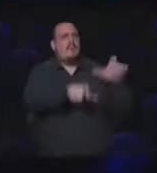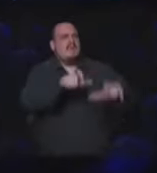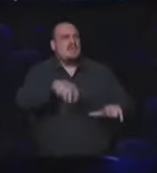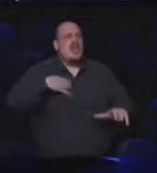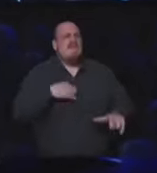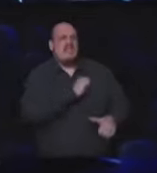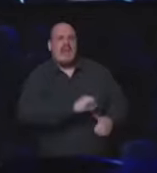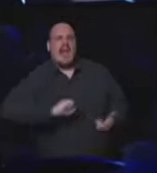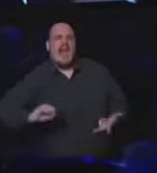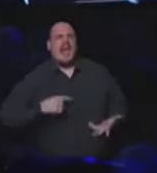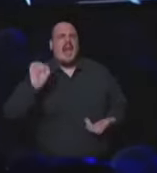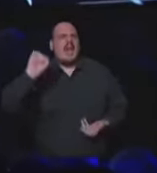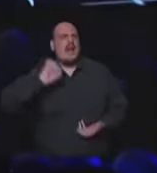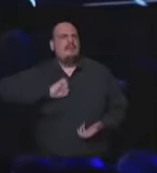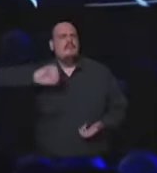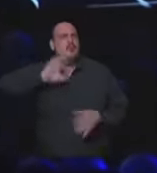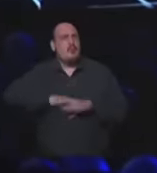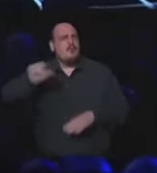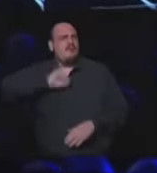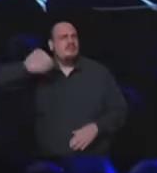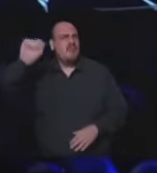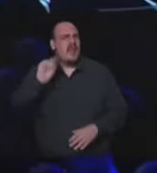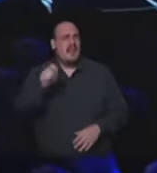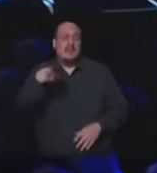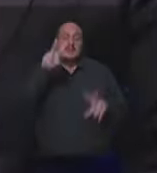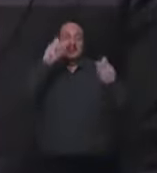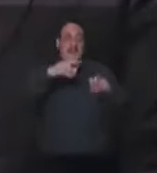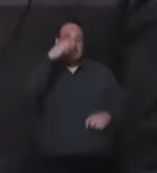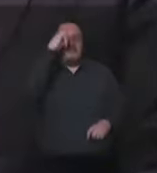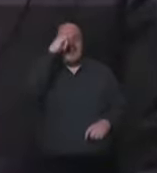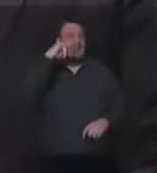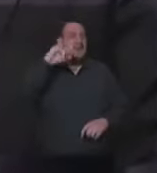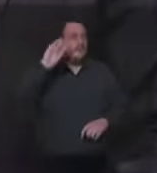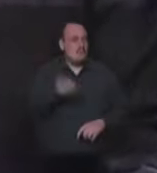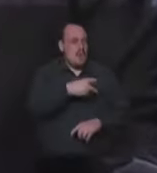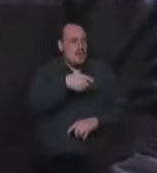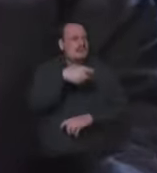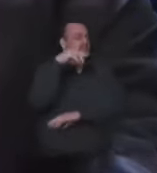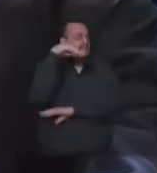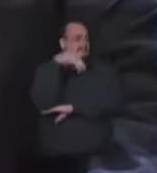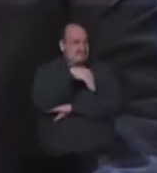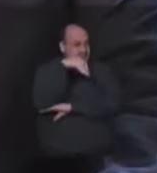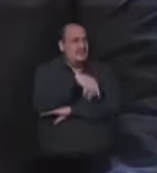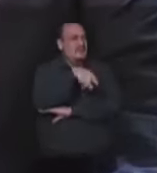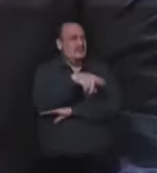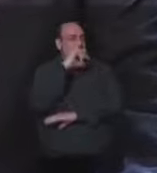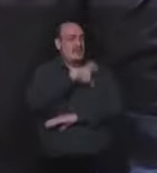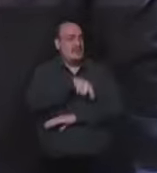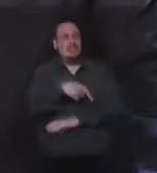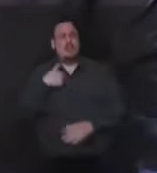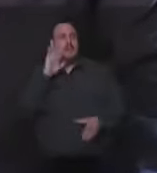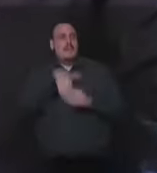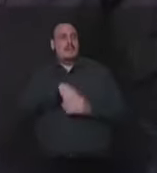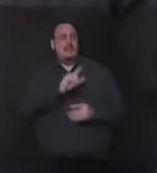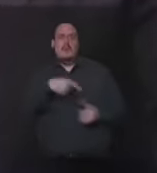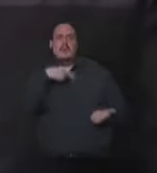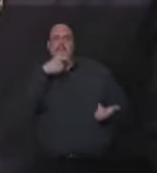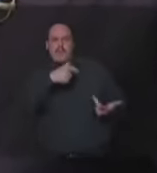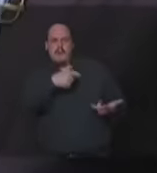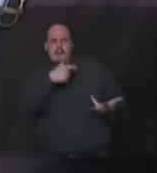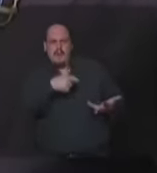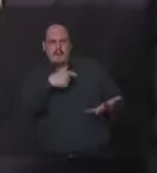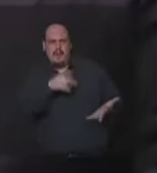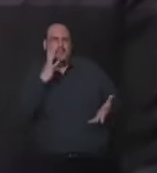robarnos con la inflación e Obviamente el tema de vaca muerta digamos es una cuestión provincial yo no me tengo que meter y creo que te contesté todo de la